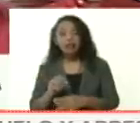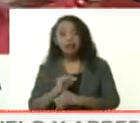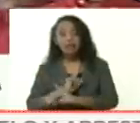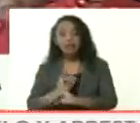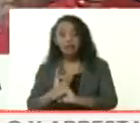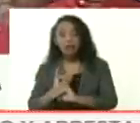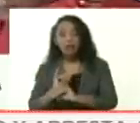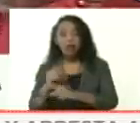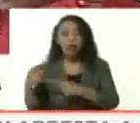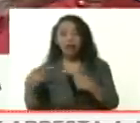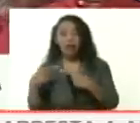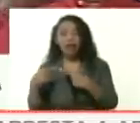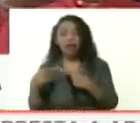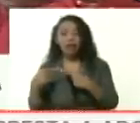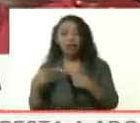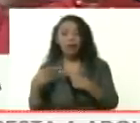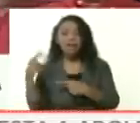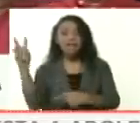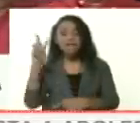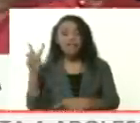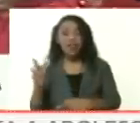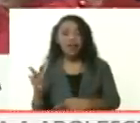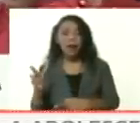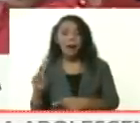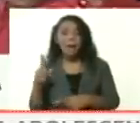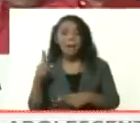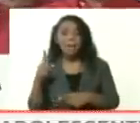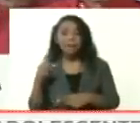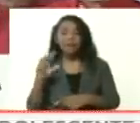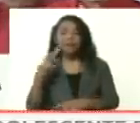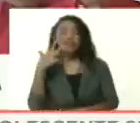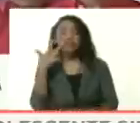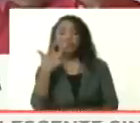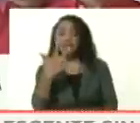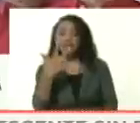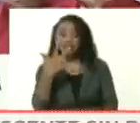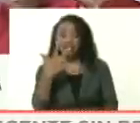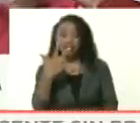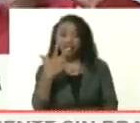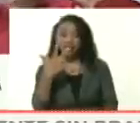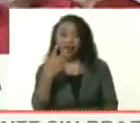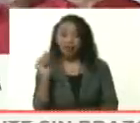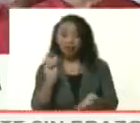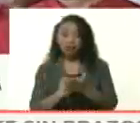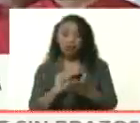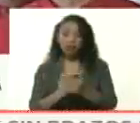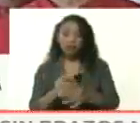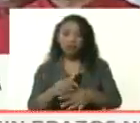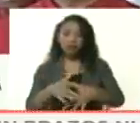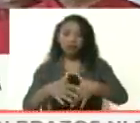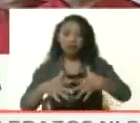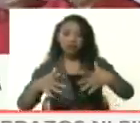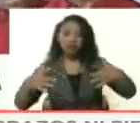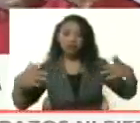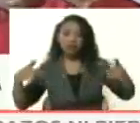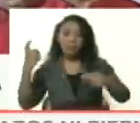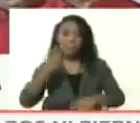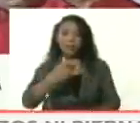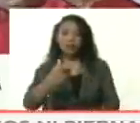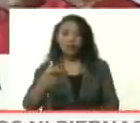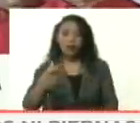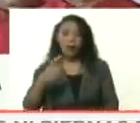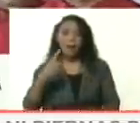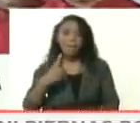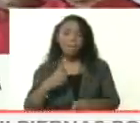Vietnam no tiene el petróleo que tiene nosotros. Tiene tres veces la cantidad de habitantes, casi 100 millones de habitantes. Pero tiene un